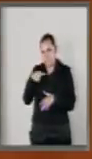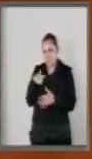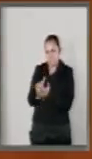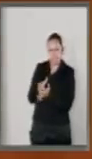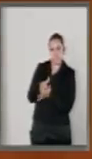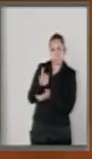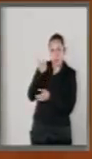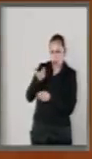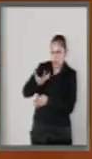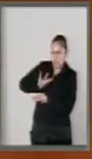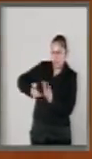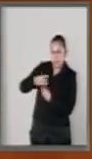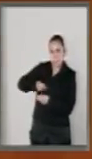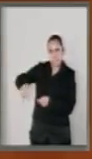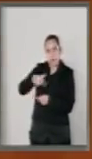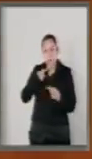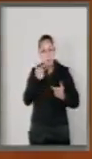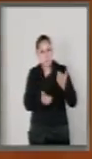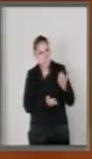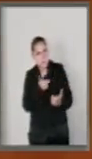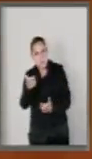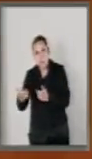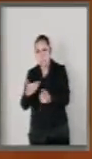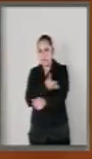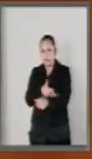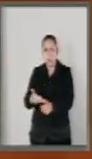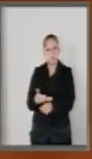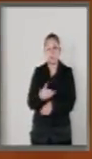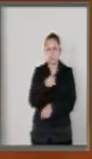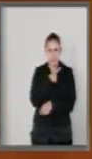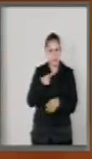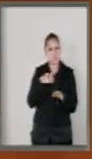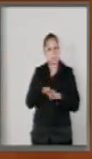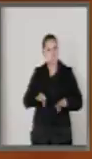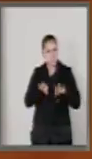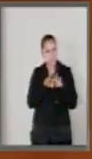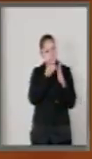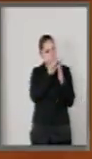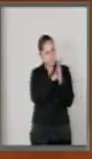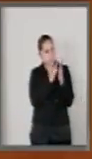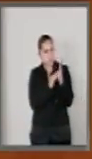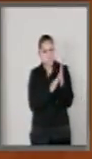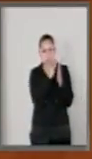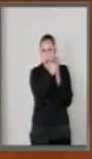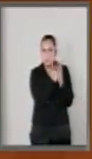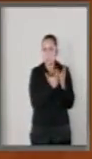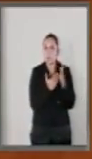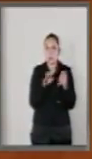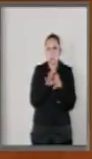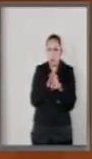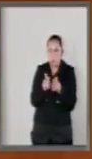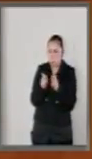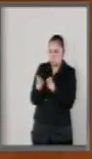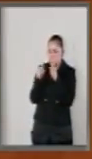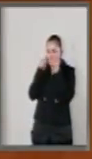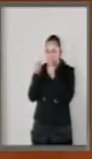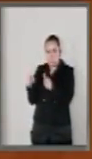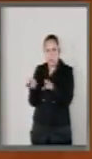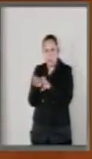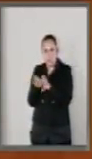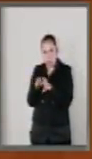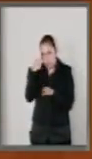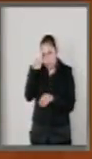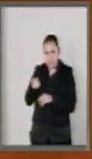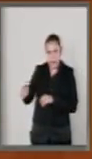sus atribuciones los mecanismos y procedimientos para dicho fin. Es necesario que se otorgue una mayor protección